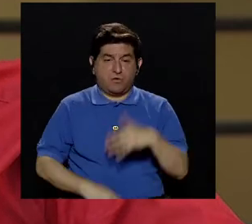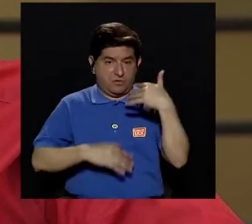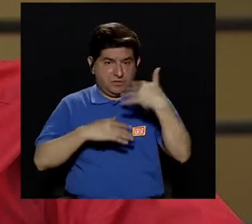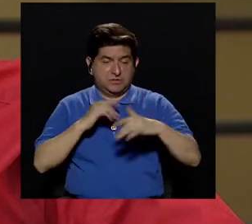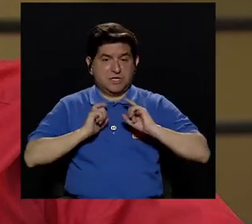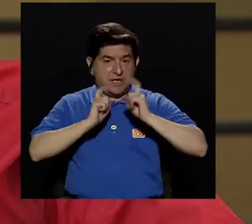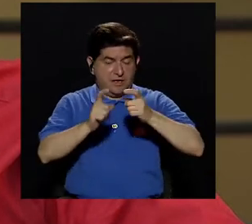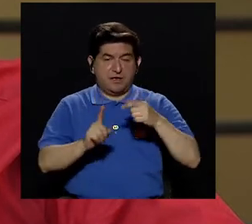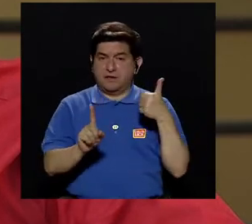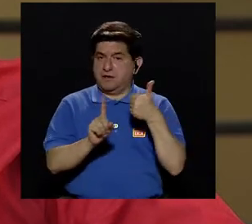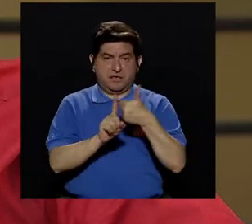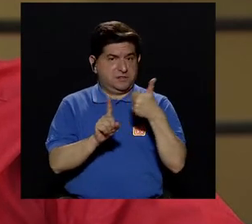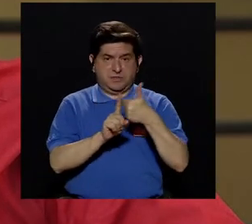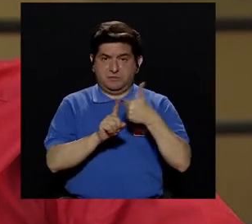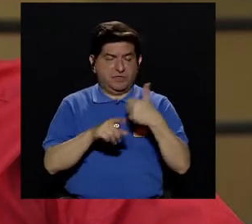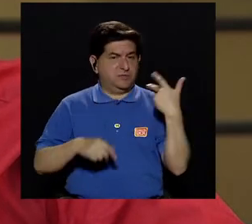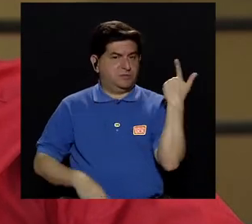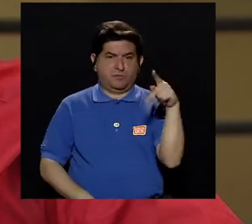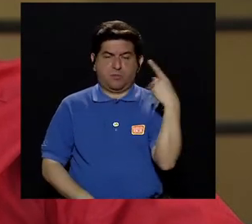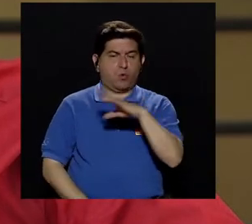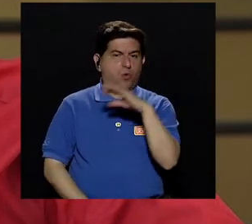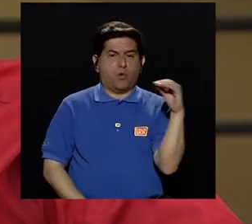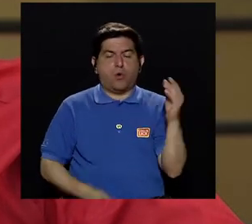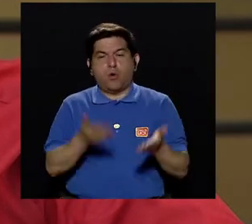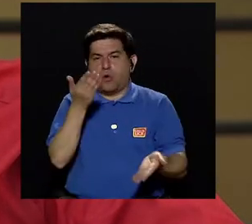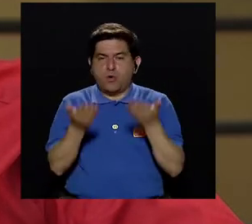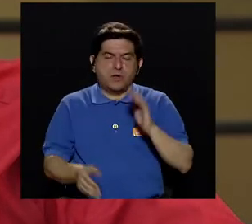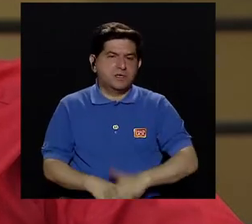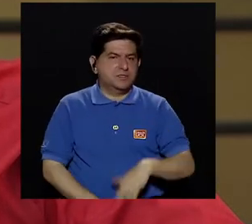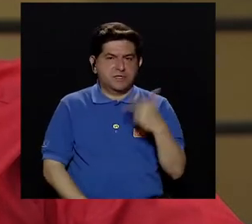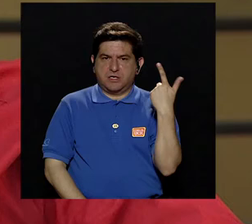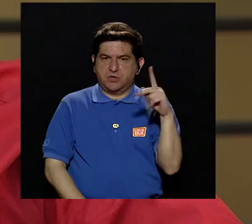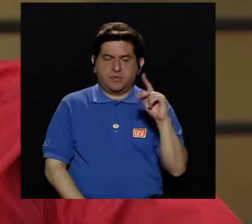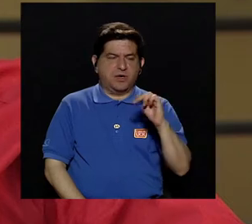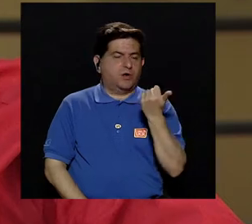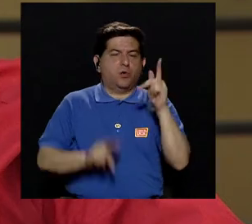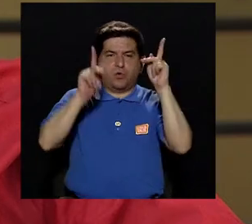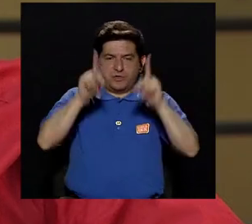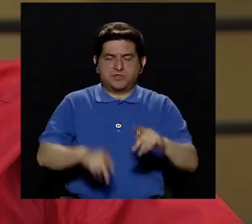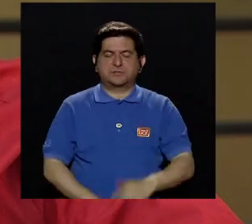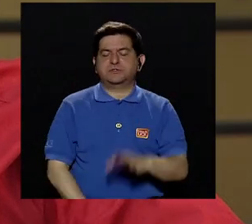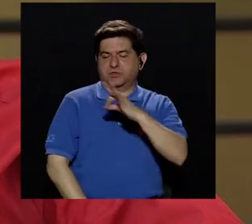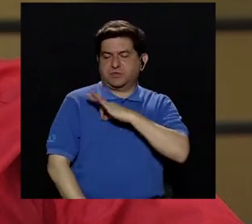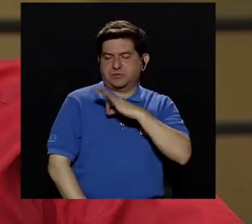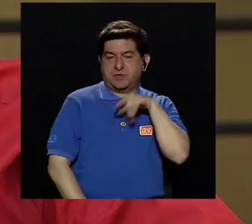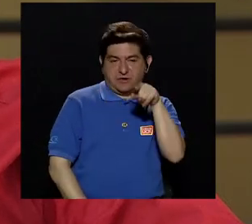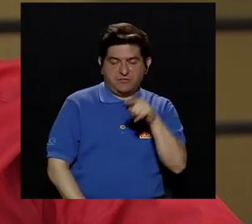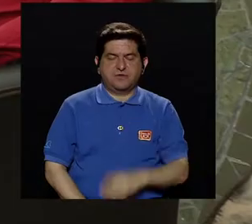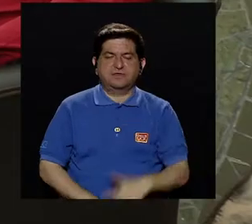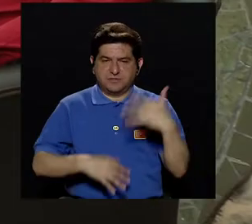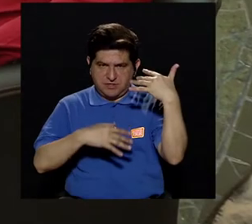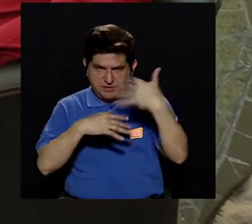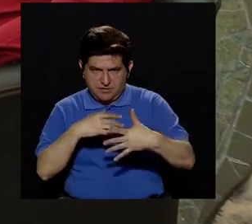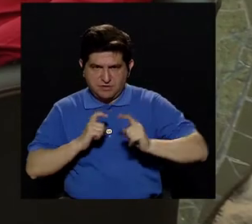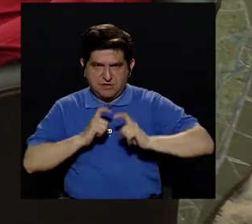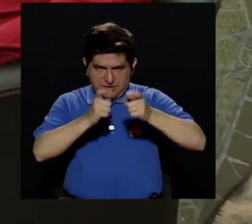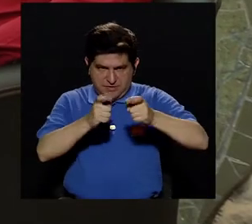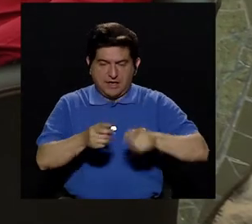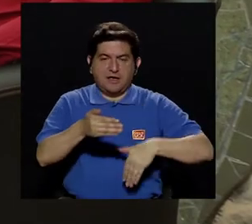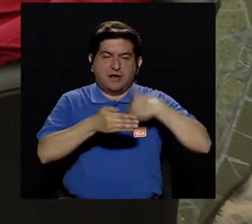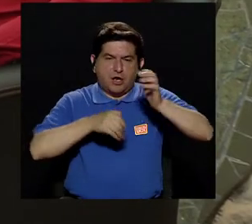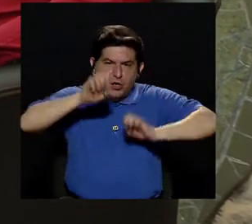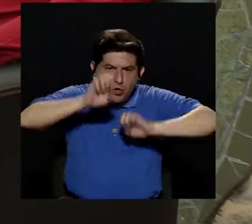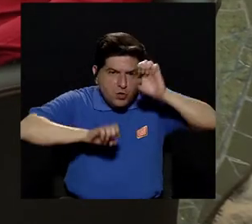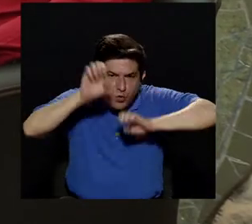tenga riesgos para sí o que no, tampoco tenga riesgos con respecto a las personas que puedan llegar a recibir esa sangre. Posterior a esa